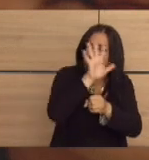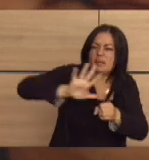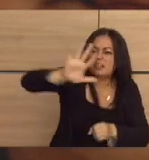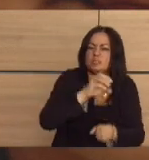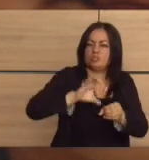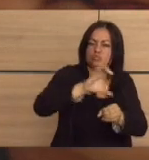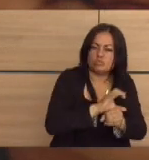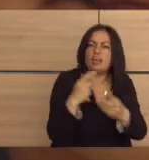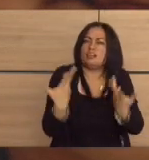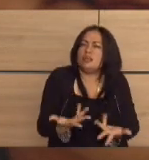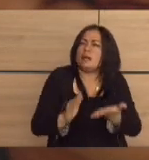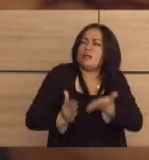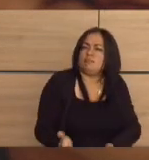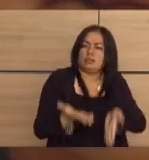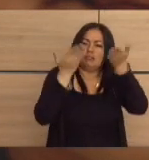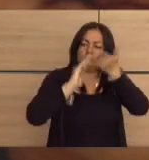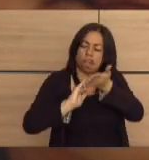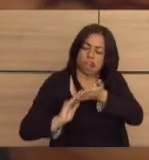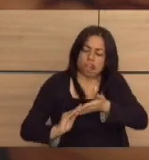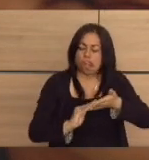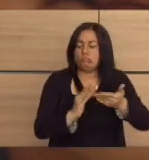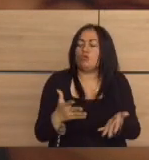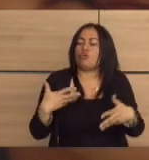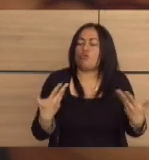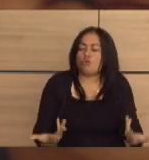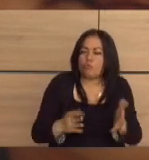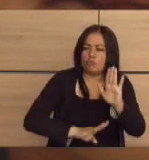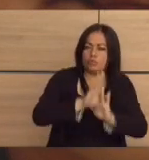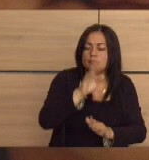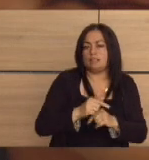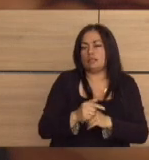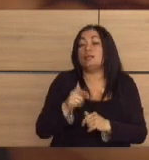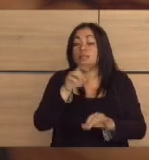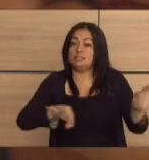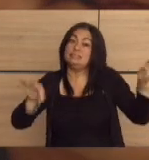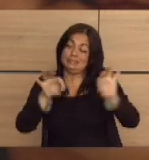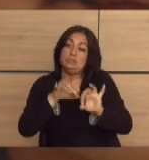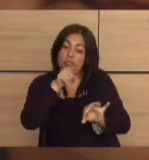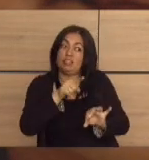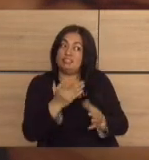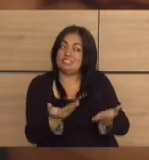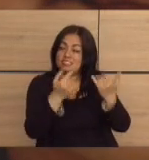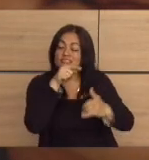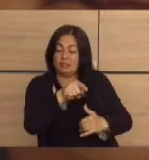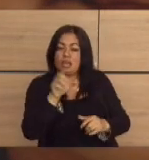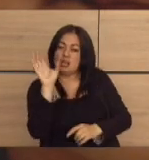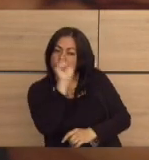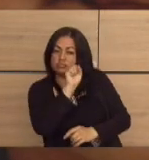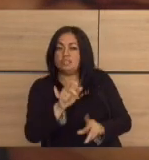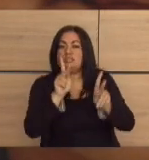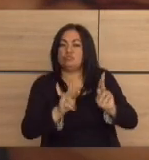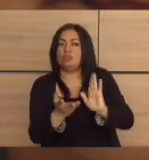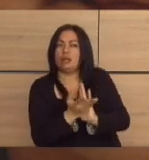ciudades. Ha sido una experiencia pedagógica importante, pues los estudiantes han podido darse cuenta y conocer de primera